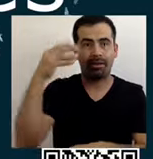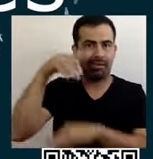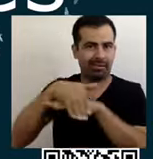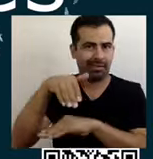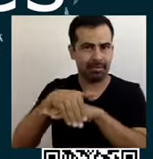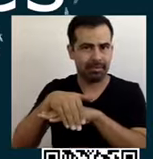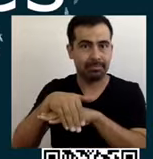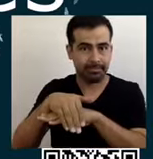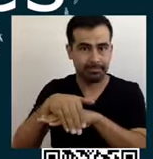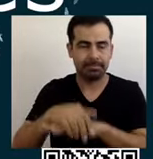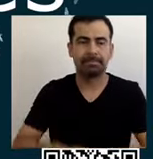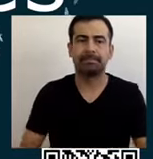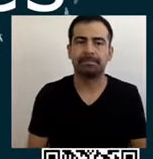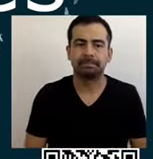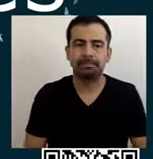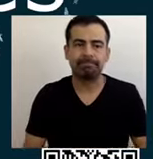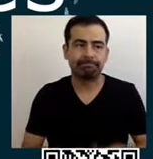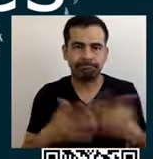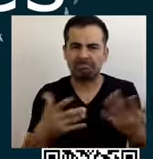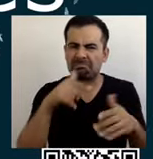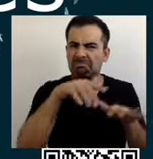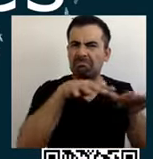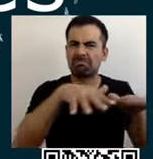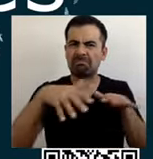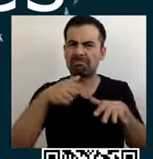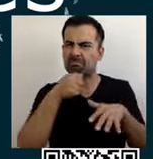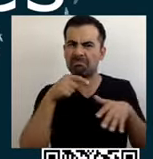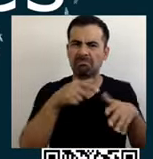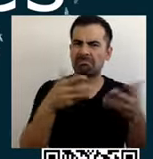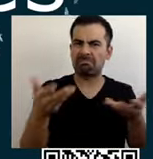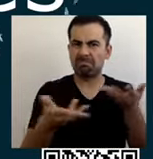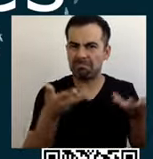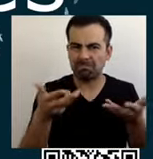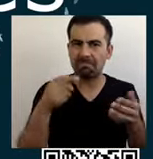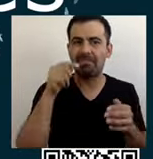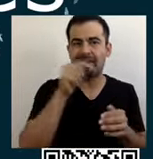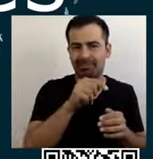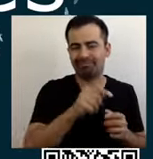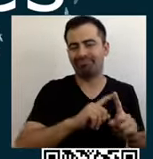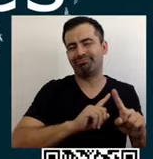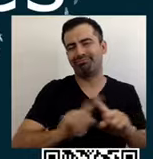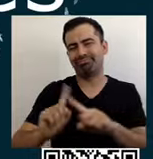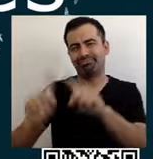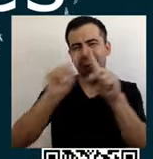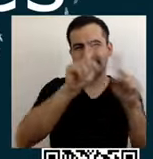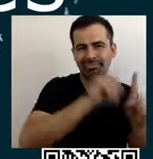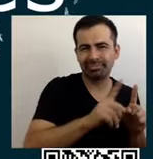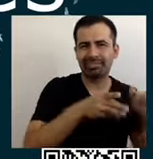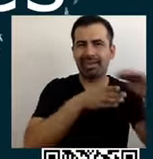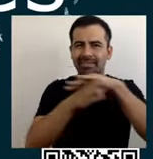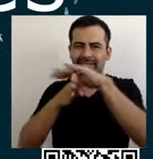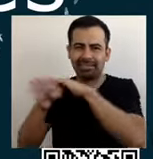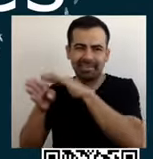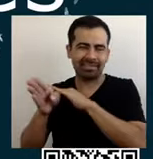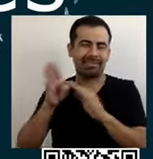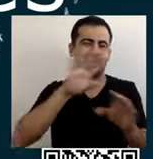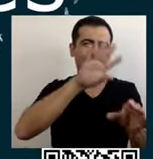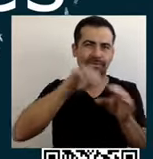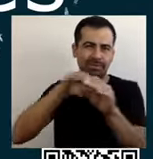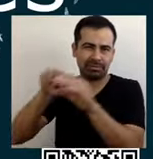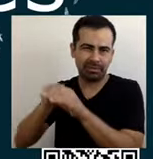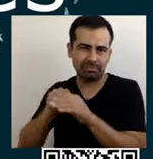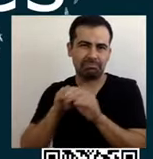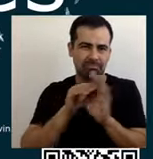al interior del Parque O'Higgins. ¿Cuándo será el concierto? El miércoles